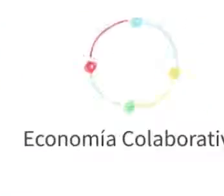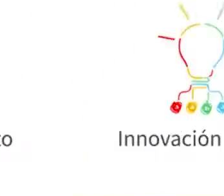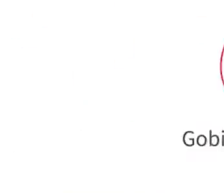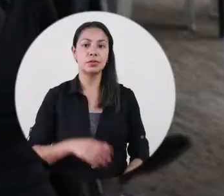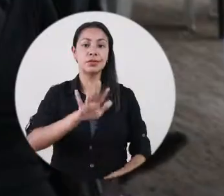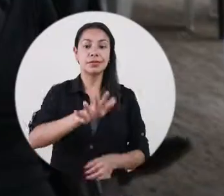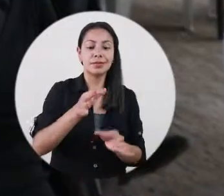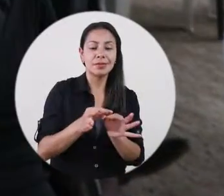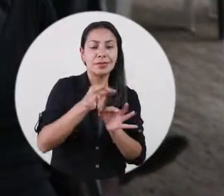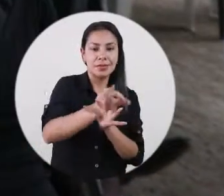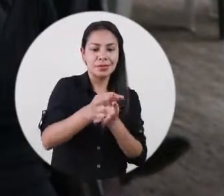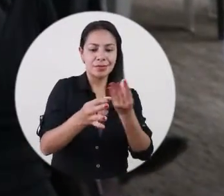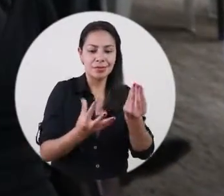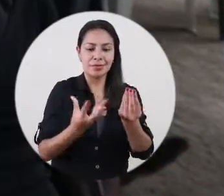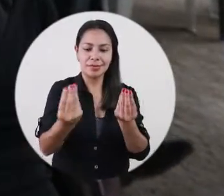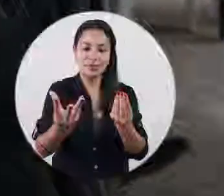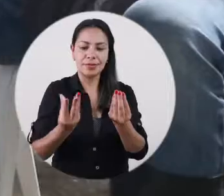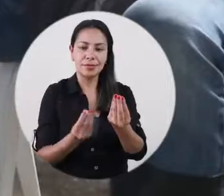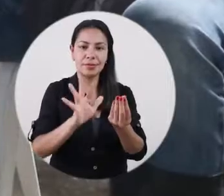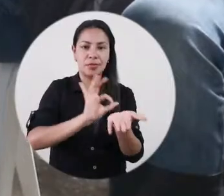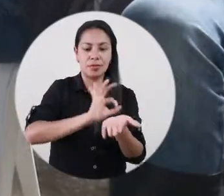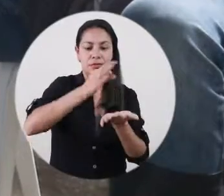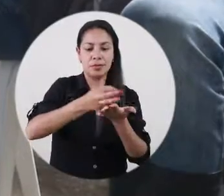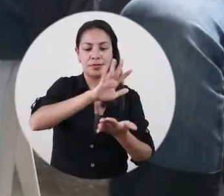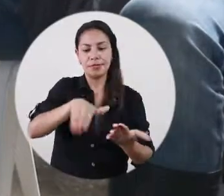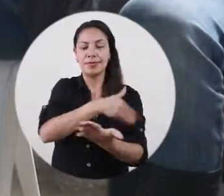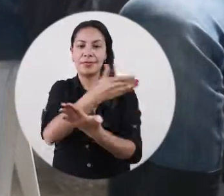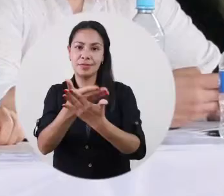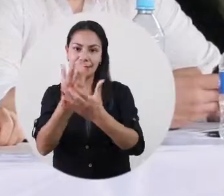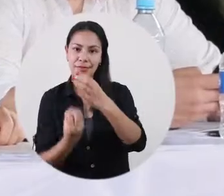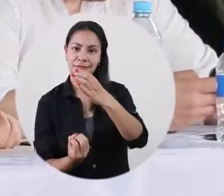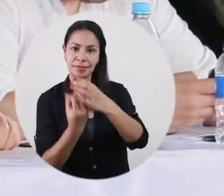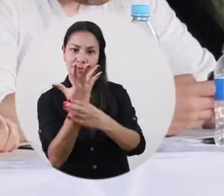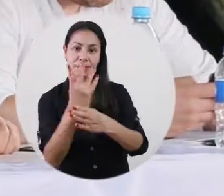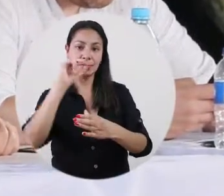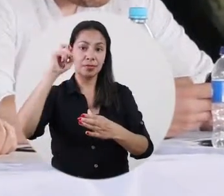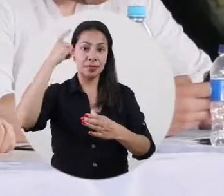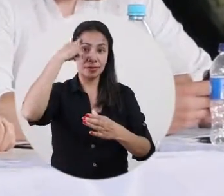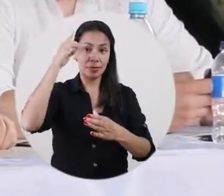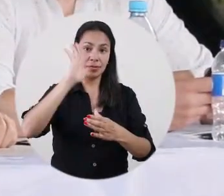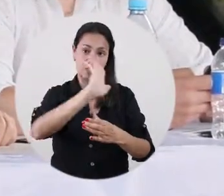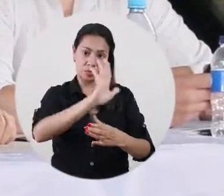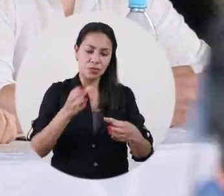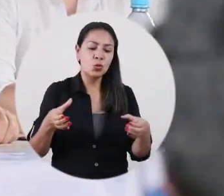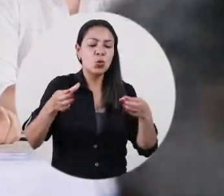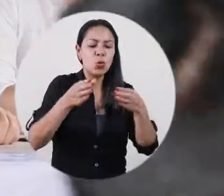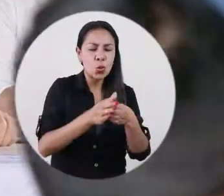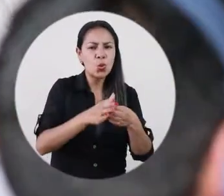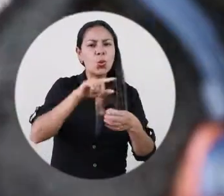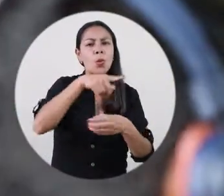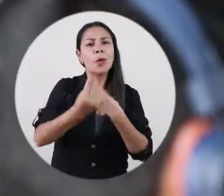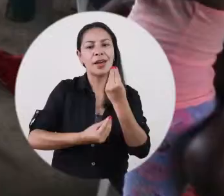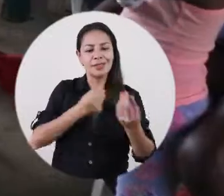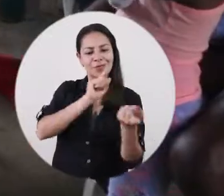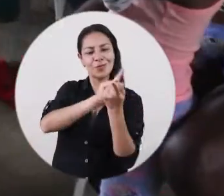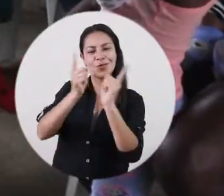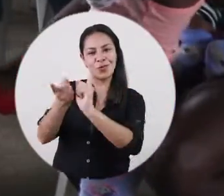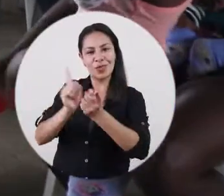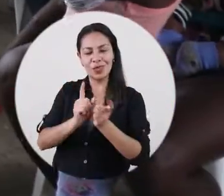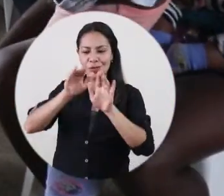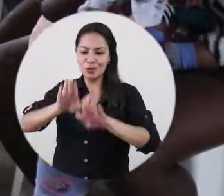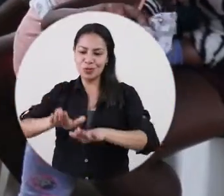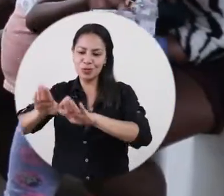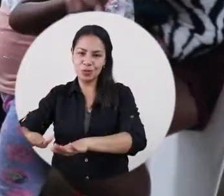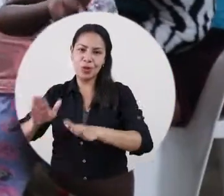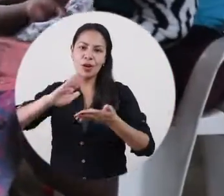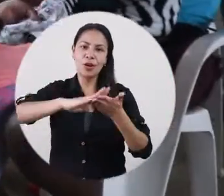en el corregimiento el diviso de la vía entre tumaco y pasto el gobernador camilo romero y el gabinete departamental tuvieron un encuentro